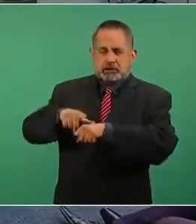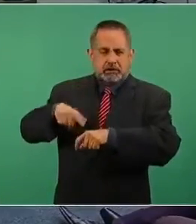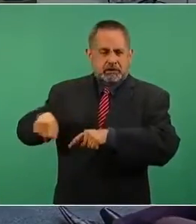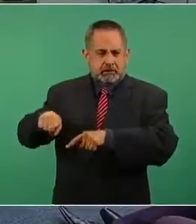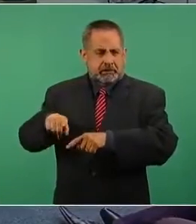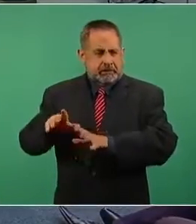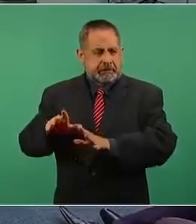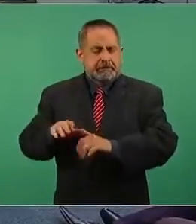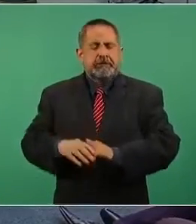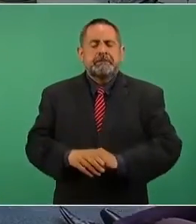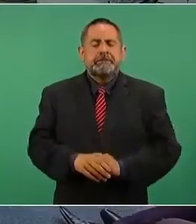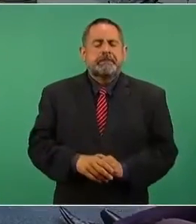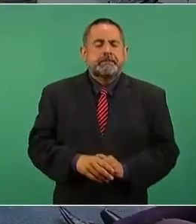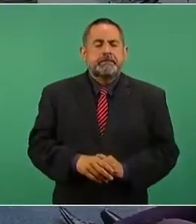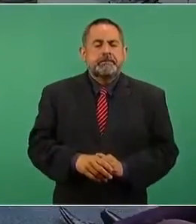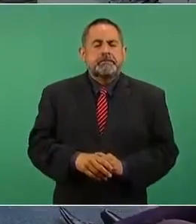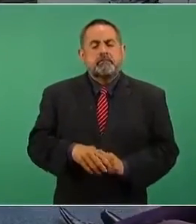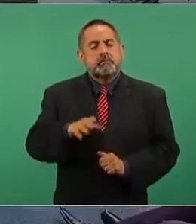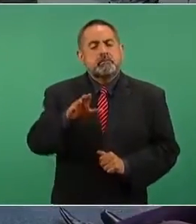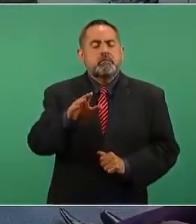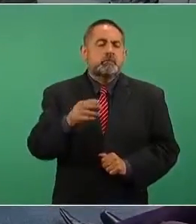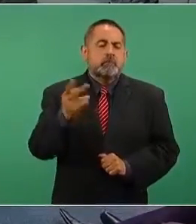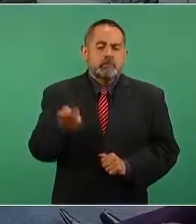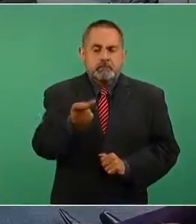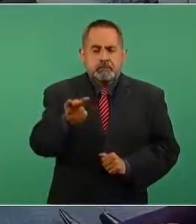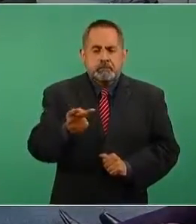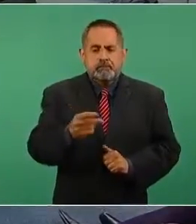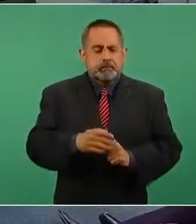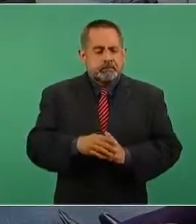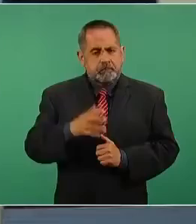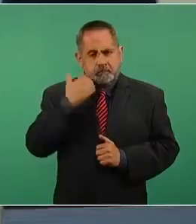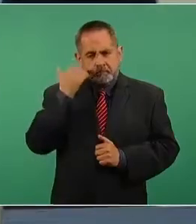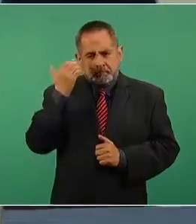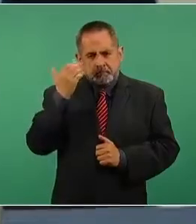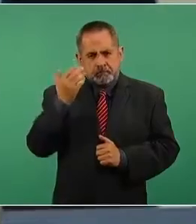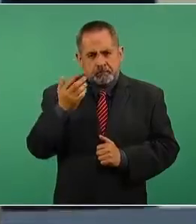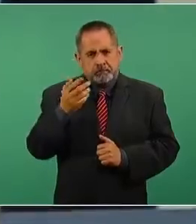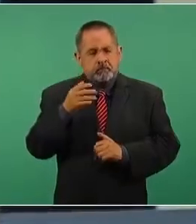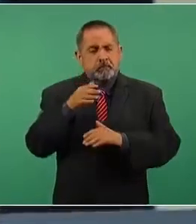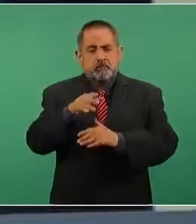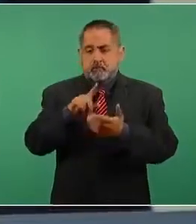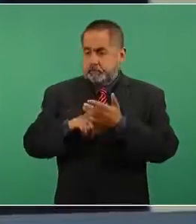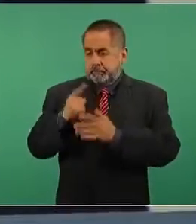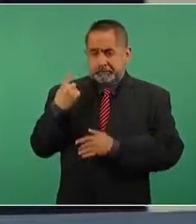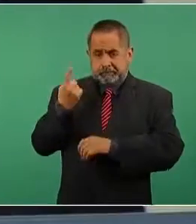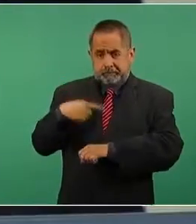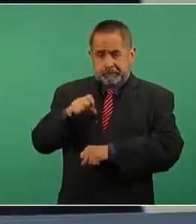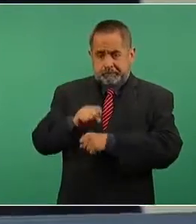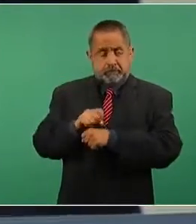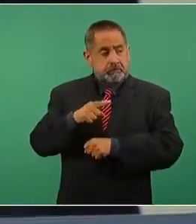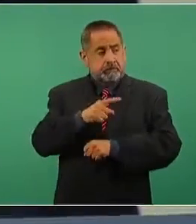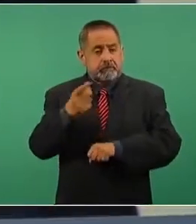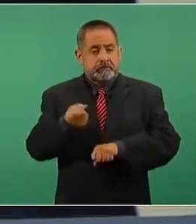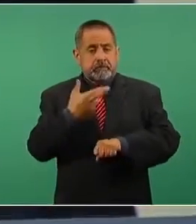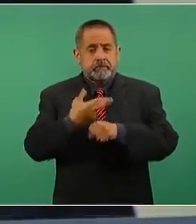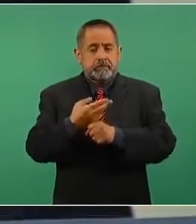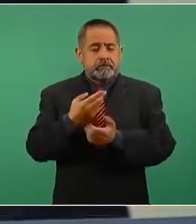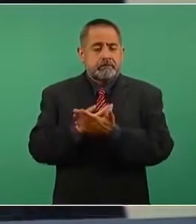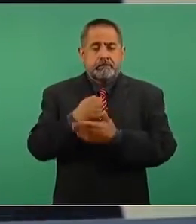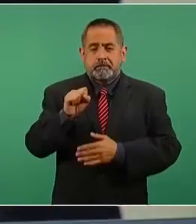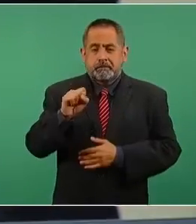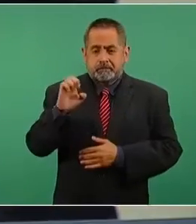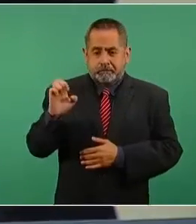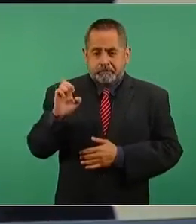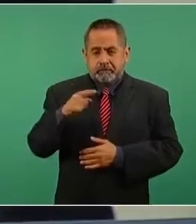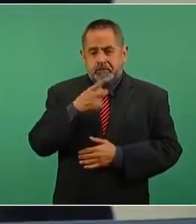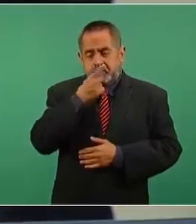y sustentabilidad. Y bueno, yo quiero hablar acerca de esta semana la Secretaría de Economía dio